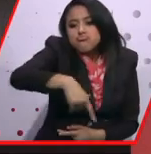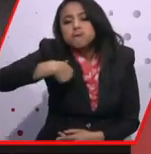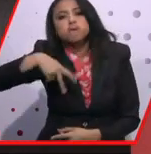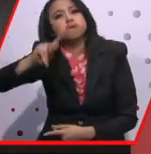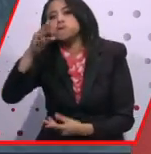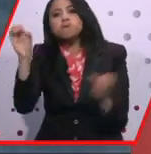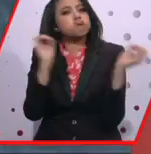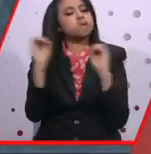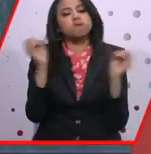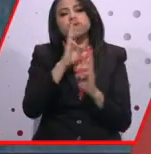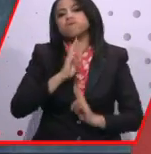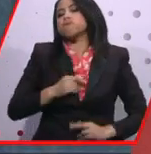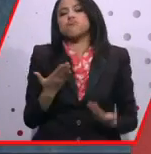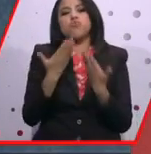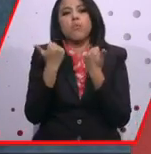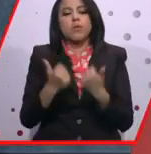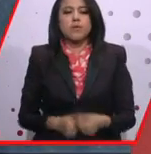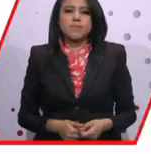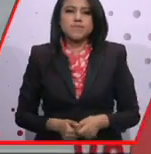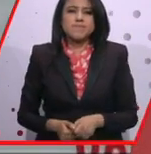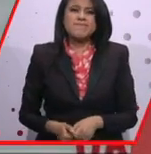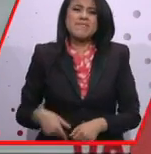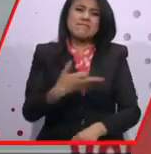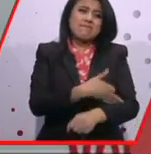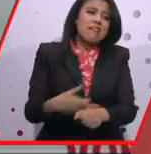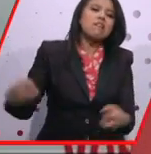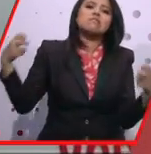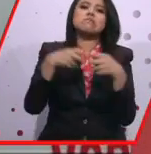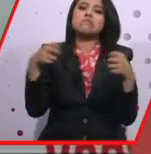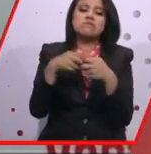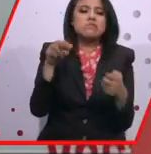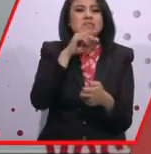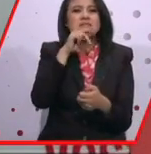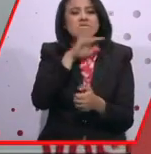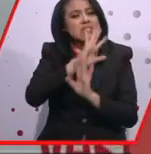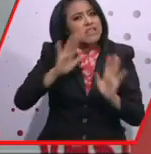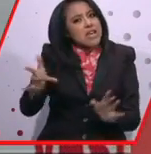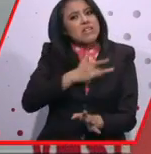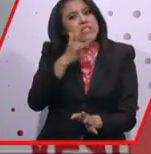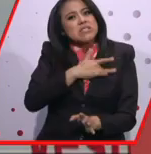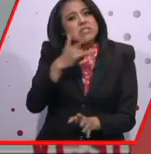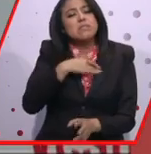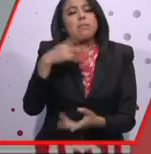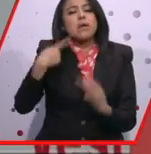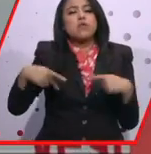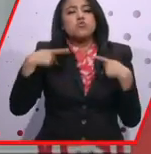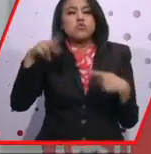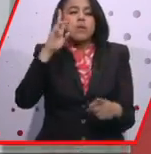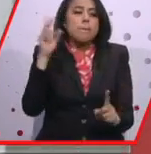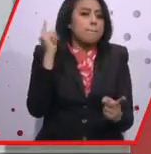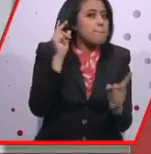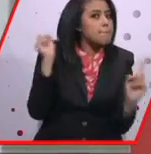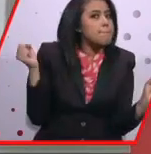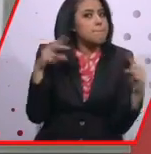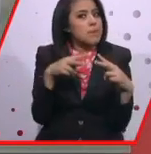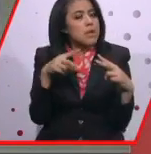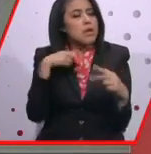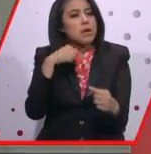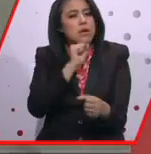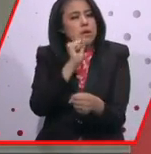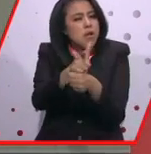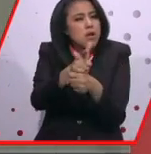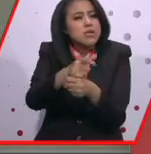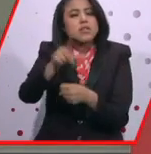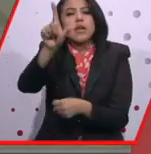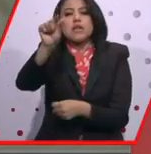resultado alguno. La familia está desesperada. Piden a la ciudadanía que, si han visto a don Ramón, quien hoy tendría 77 años de